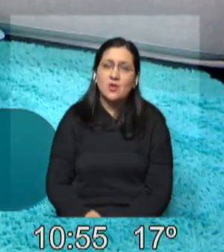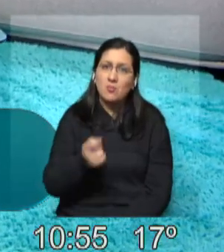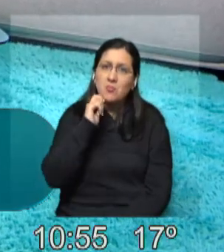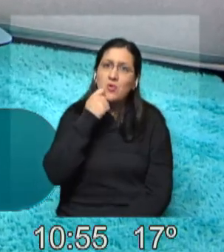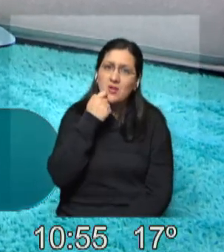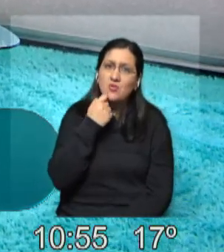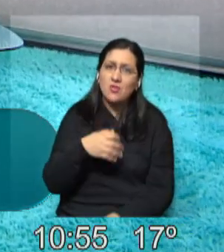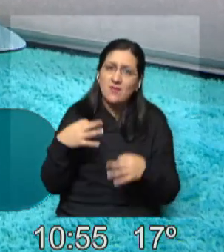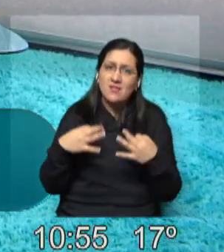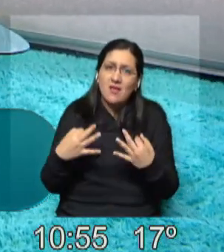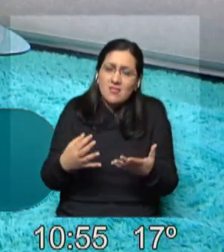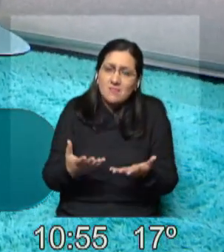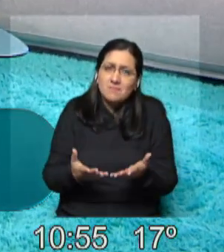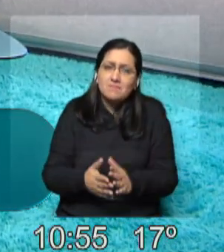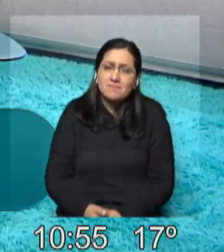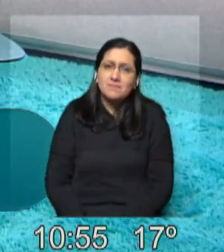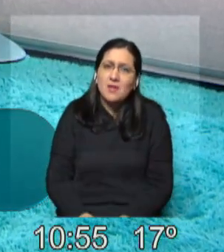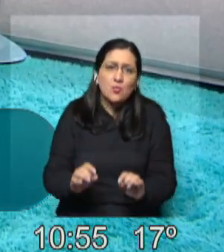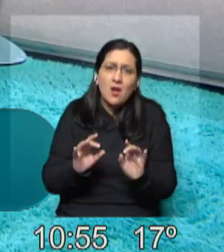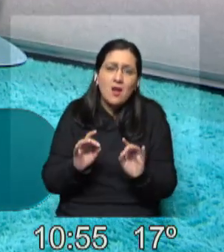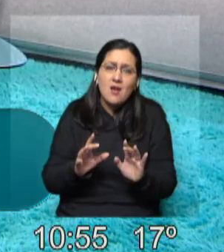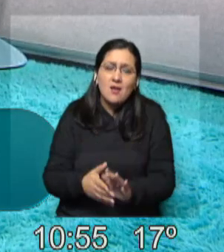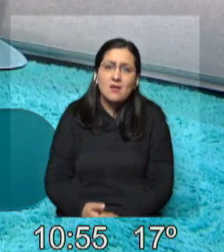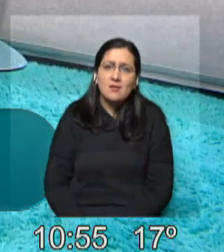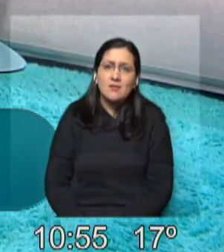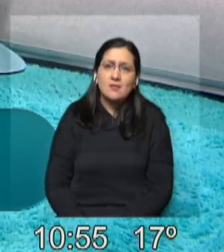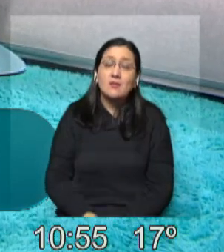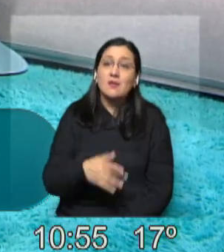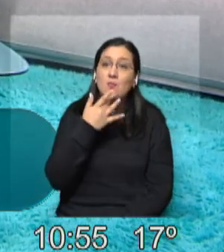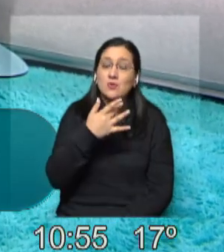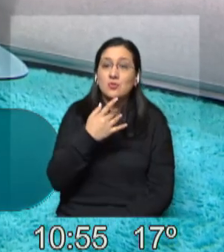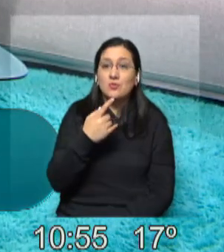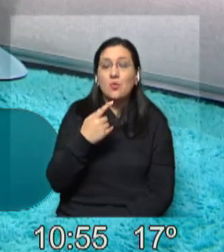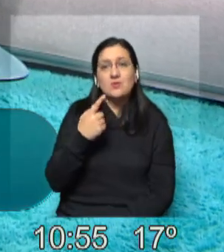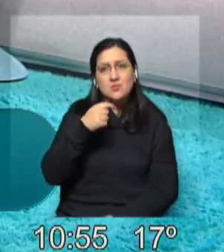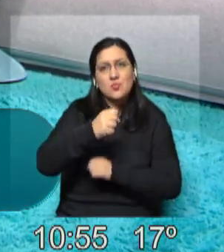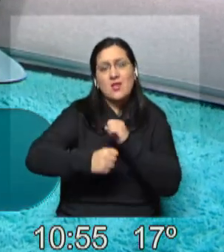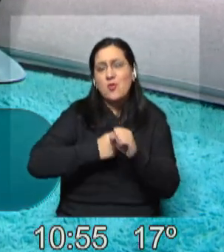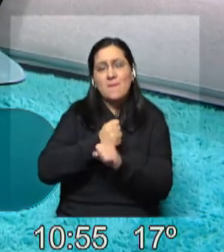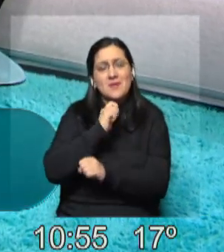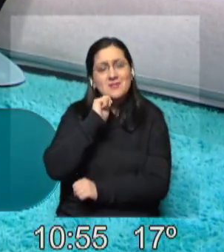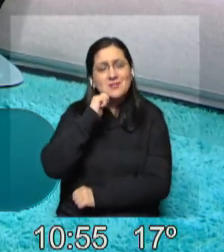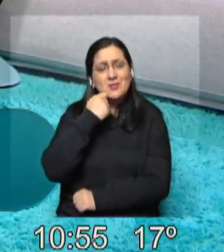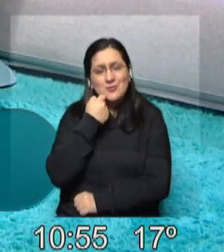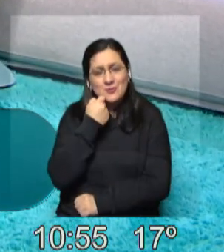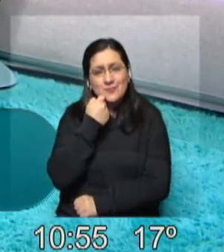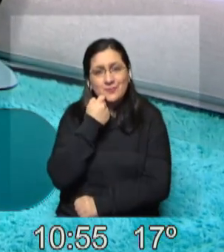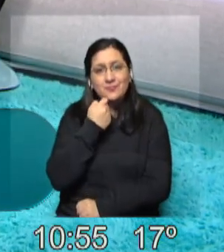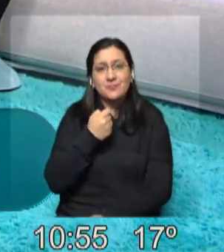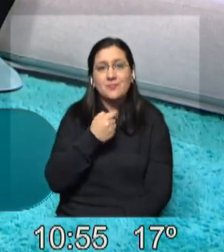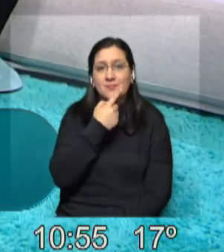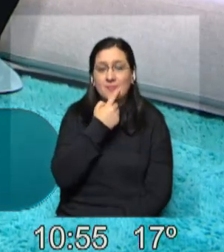lindo, ¿no? Muy genuino, digamos, ¿no? Que pase, ¿viste? Sí, nada, hermoso. Hermoso. Y un año precioso, José, te digo José.